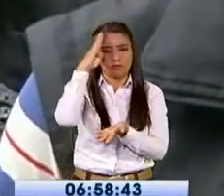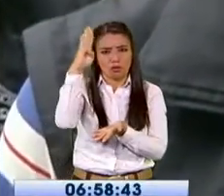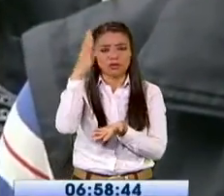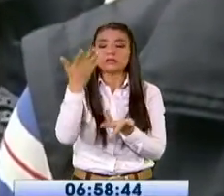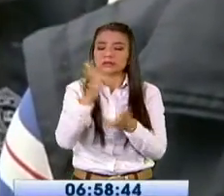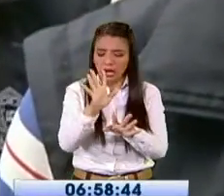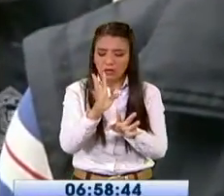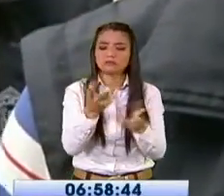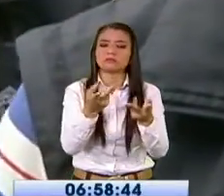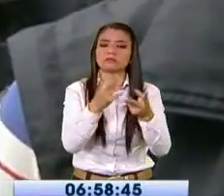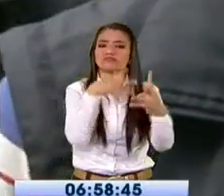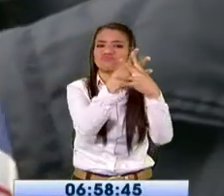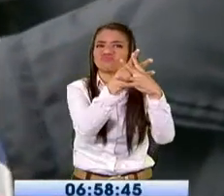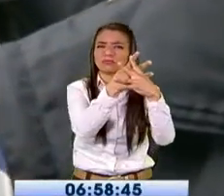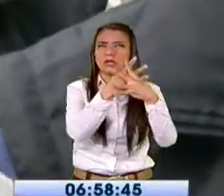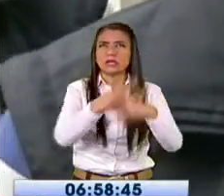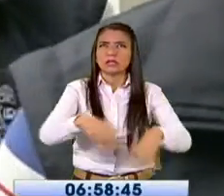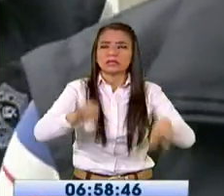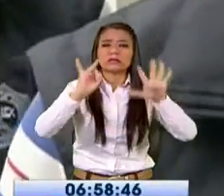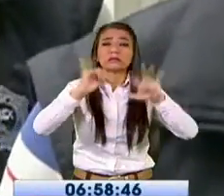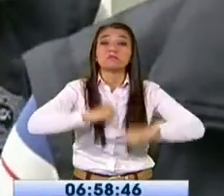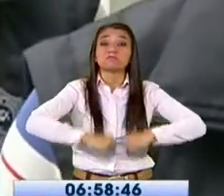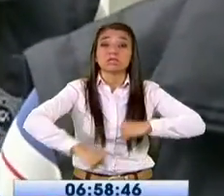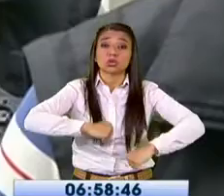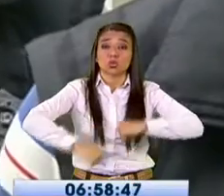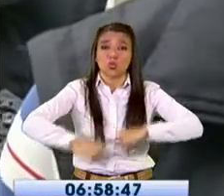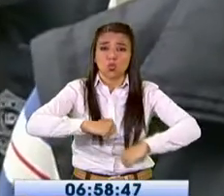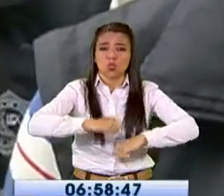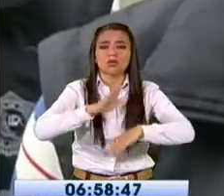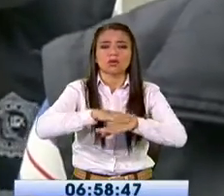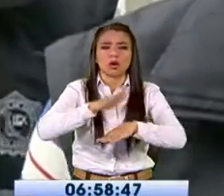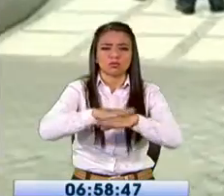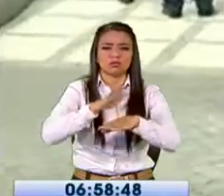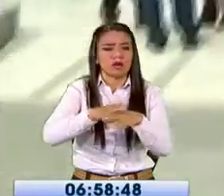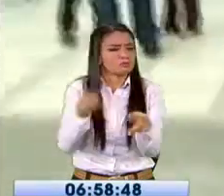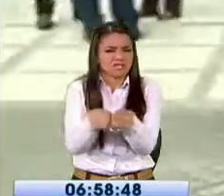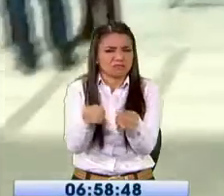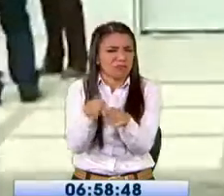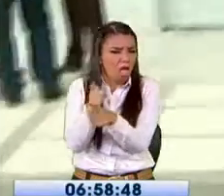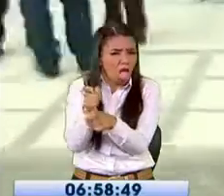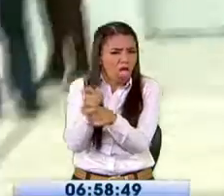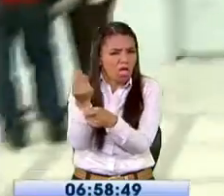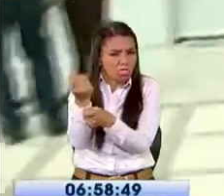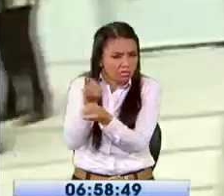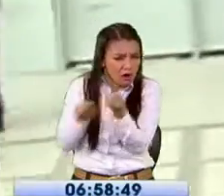detención en el 7 de mayo por el supuesto delito de extorsión. Informó Lorena Valle.